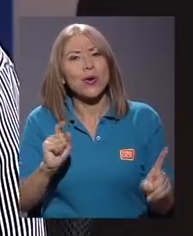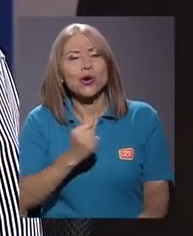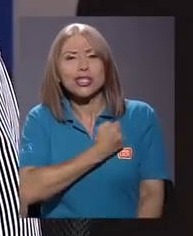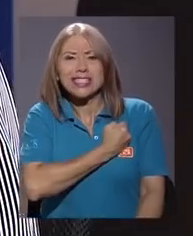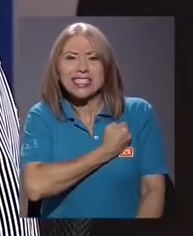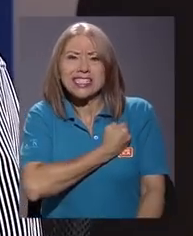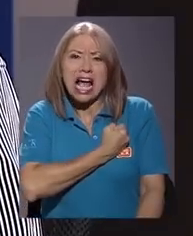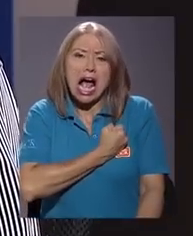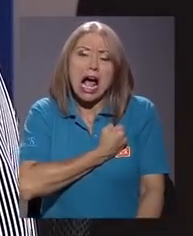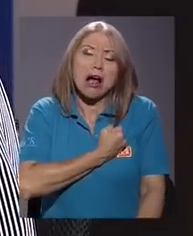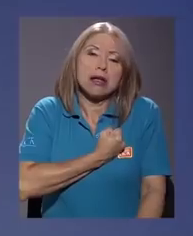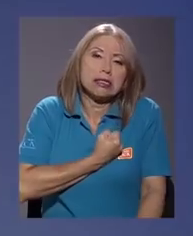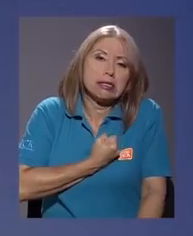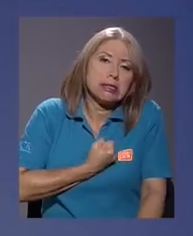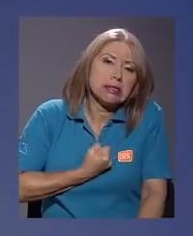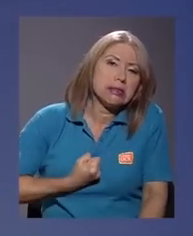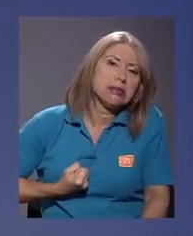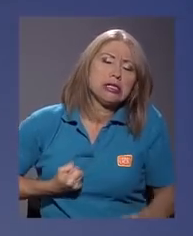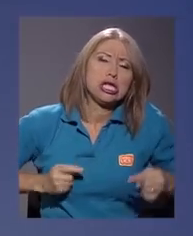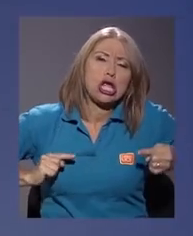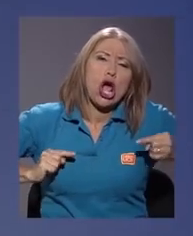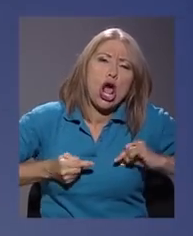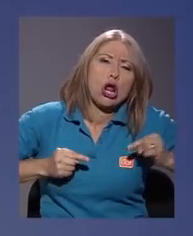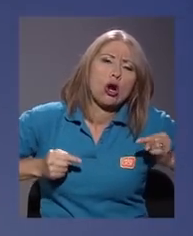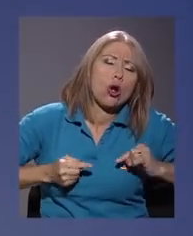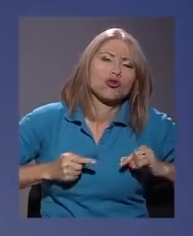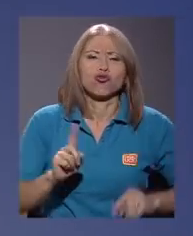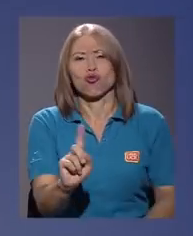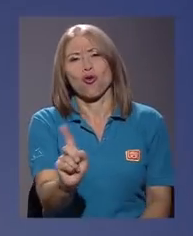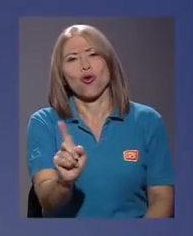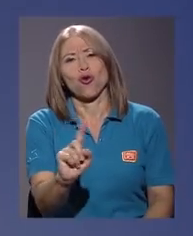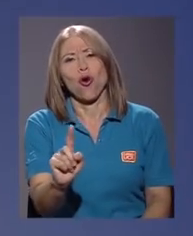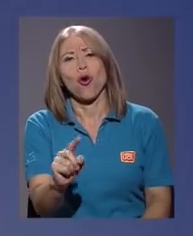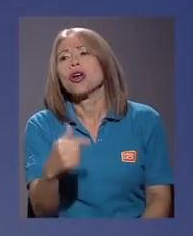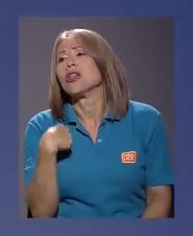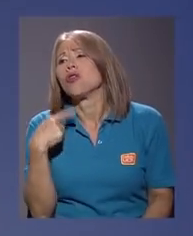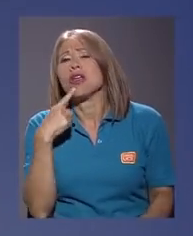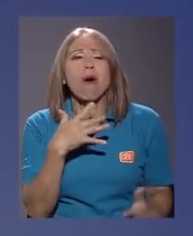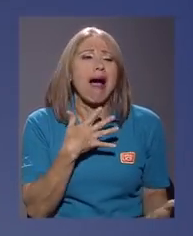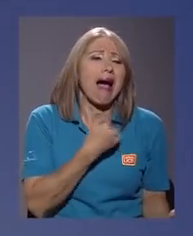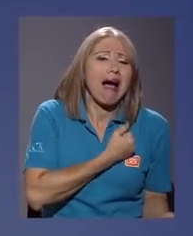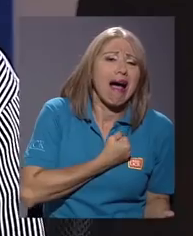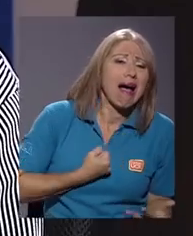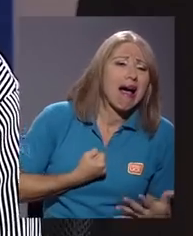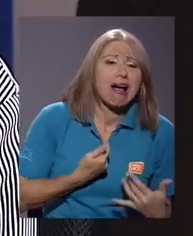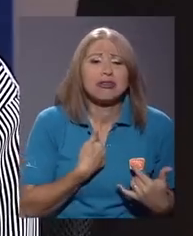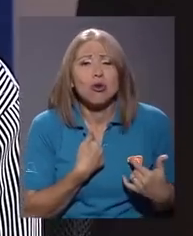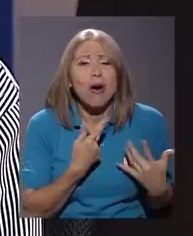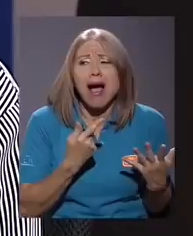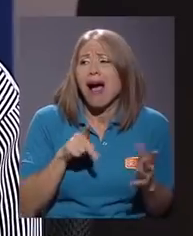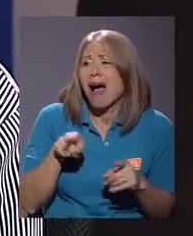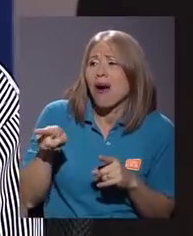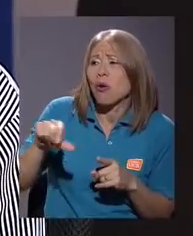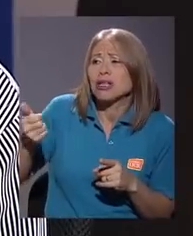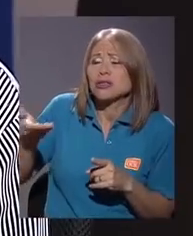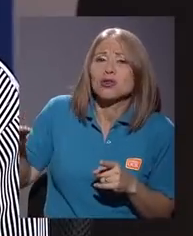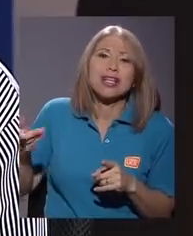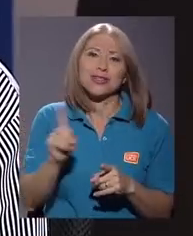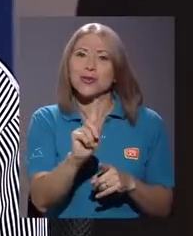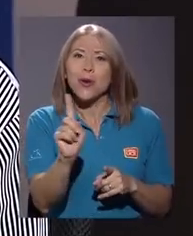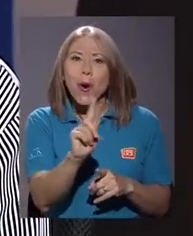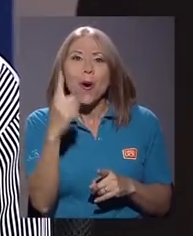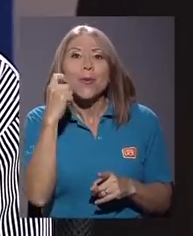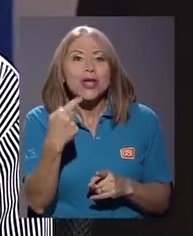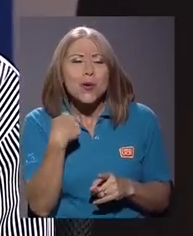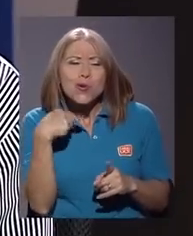sacrificio doloroso no es algo que verdad uno dice Ay me estoy perdiendo de tantas cosas no porque tenés un objetivo claro de que es lo que queres